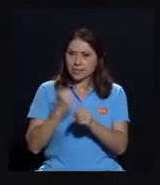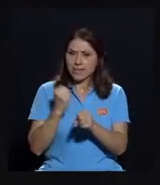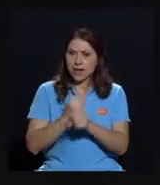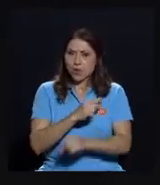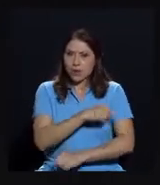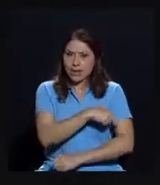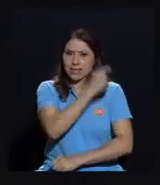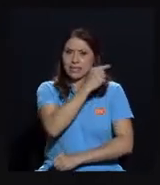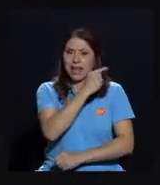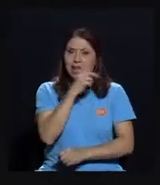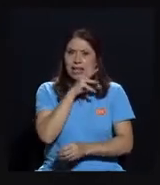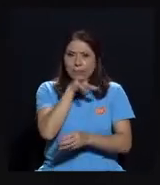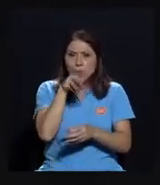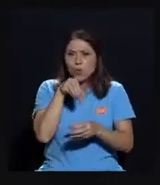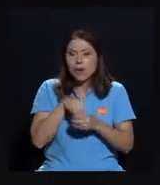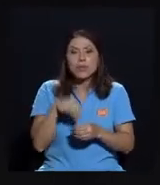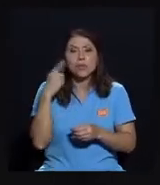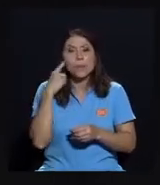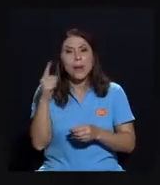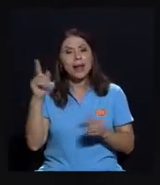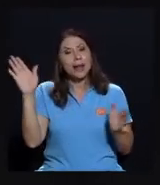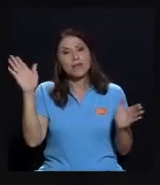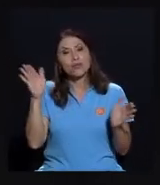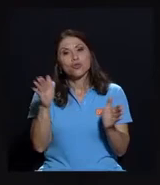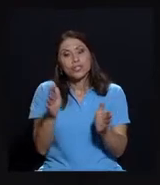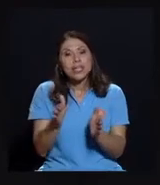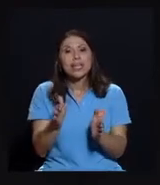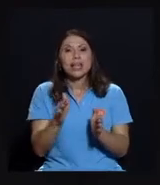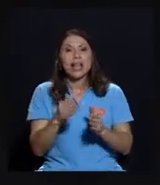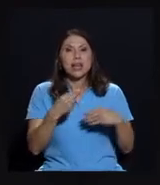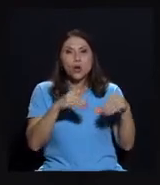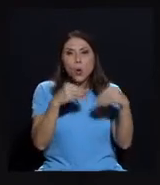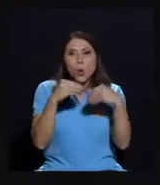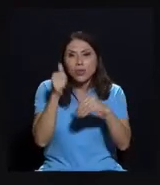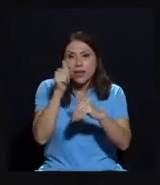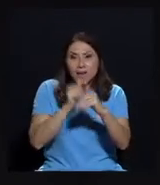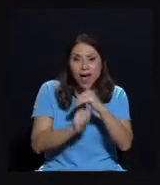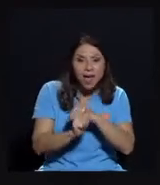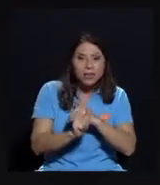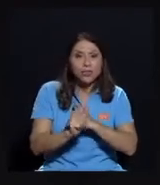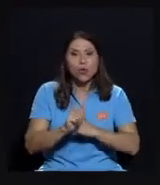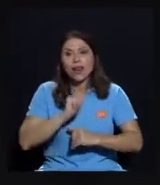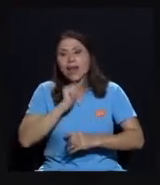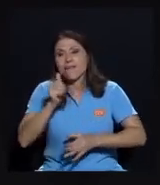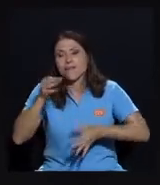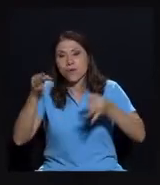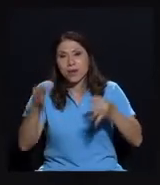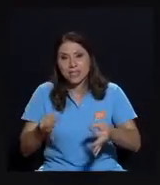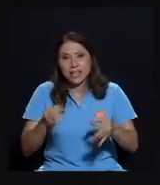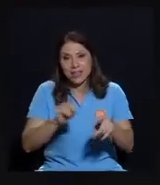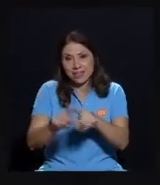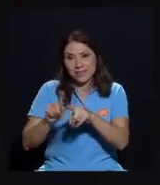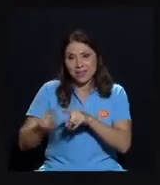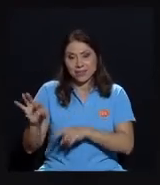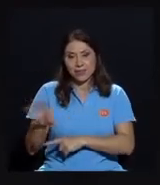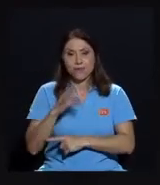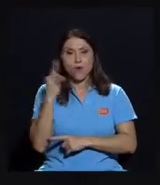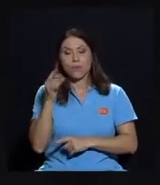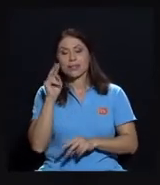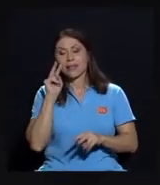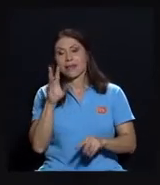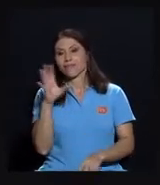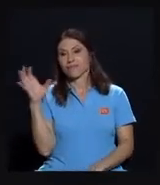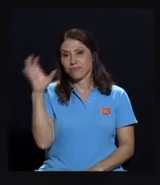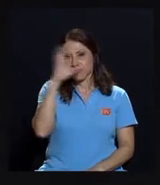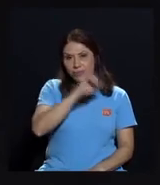lograr reducir el contrabando y la subfacturación la informalidad como formas también de dar señales de un gobierno